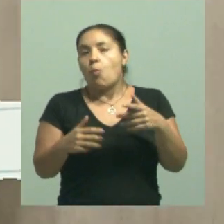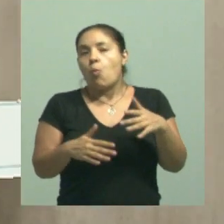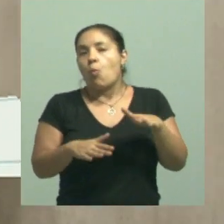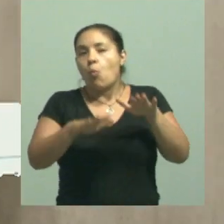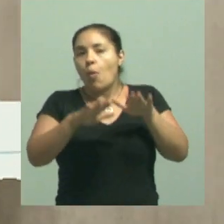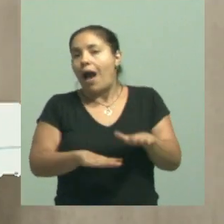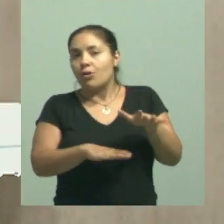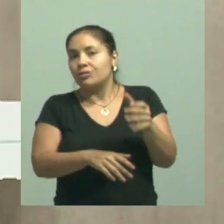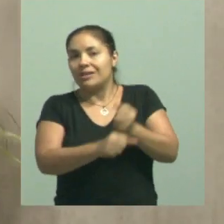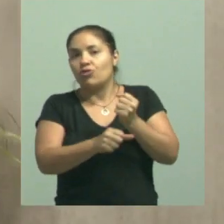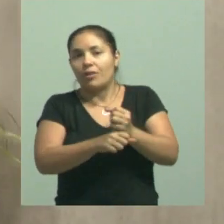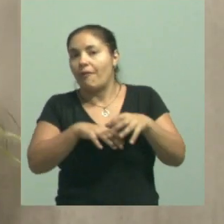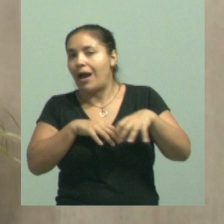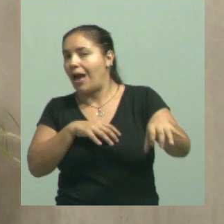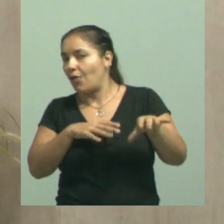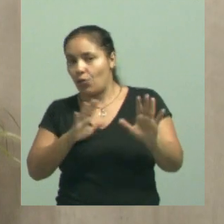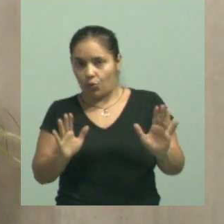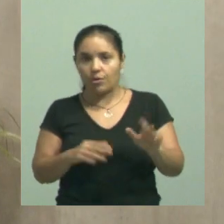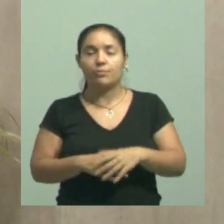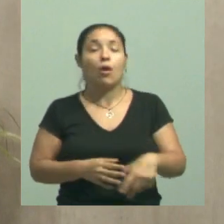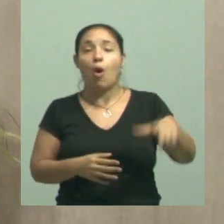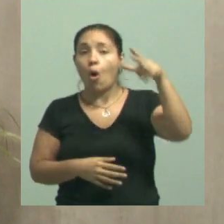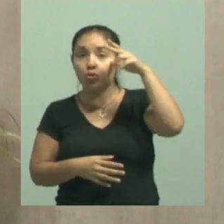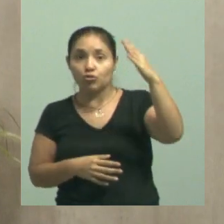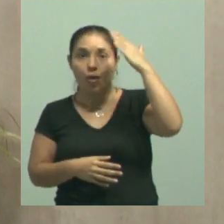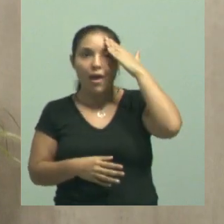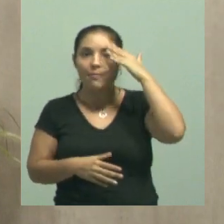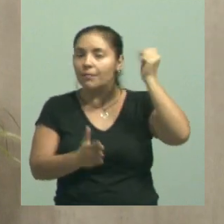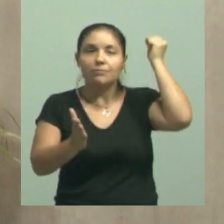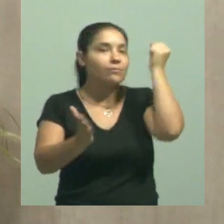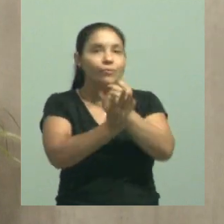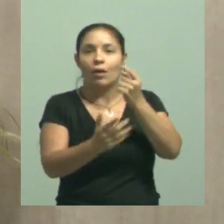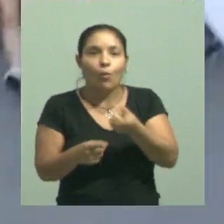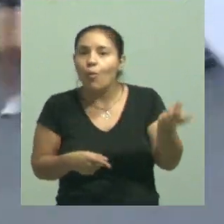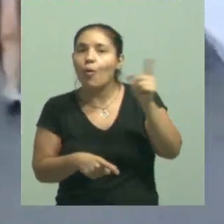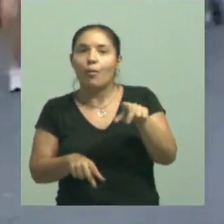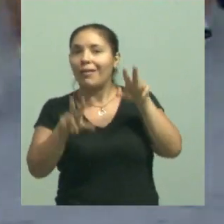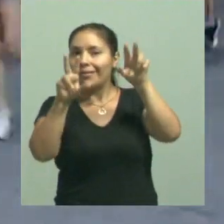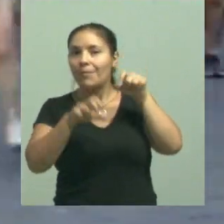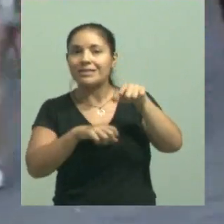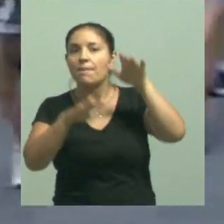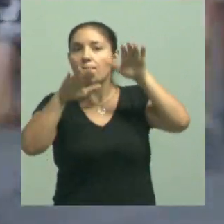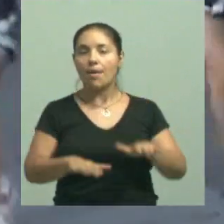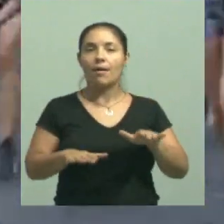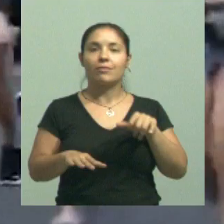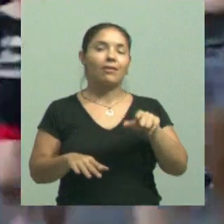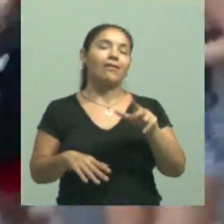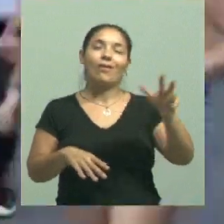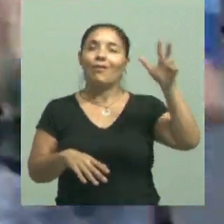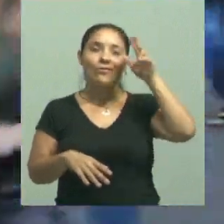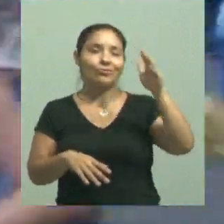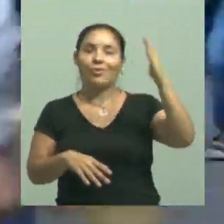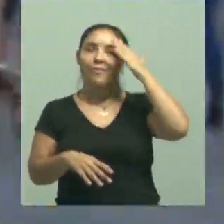o directamente relacionada. Entonces, volver al 8M como un día de paro es retornar a las raíces de lo que el 8M fue al